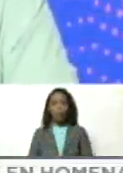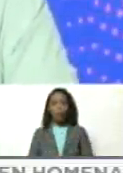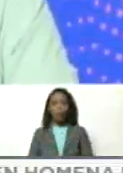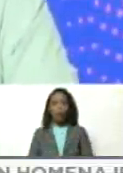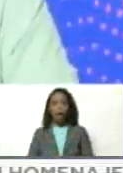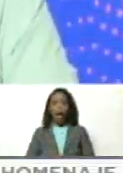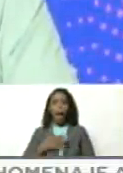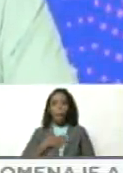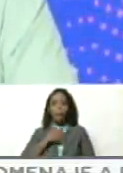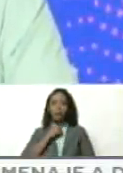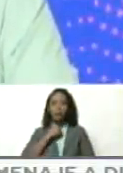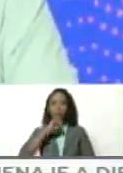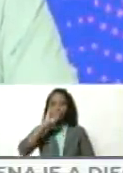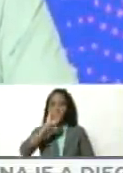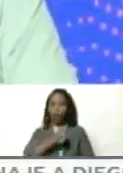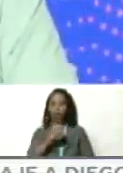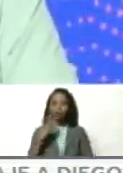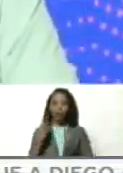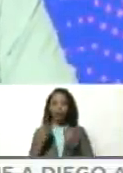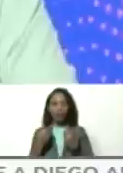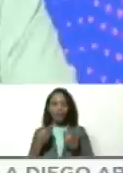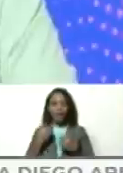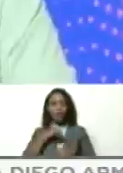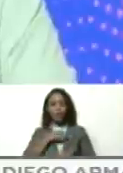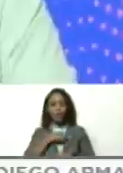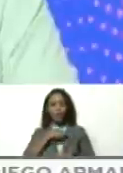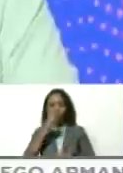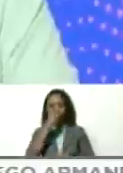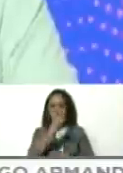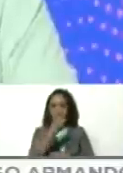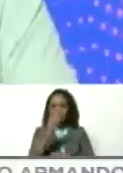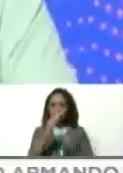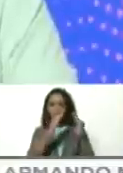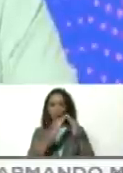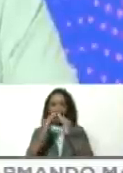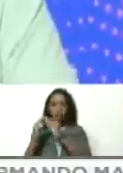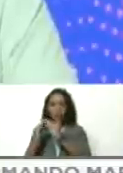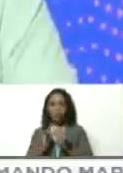me gusta mucho que estemos en la visita casa por casa.